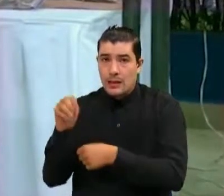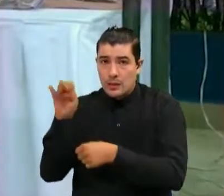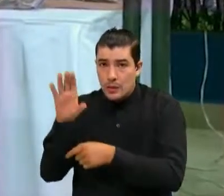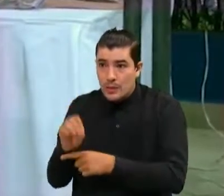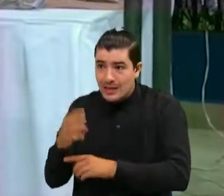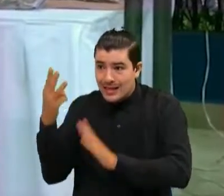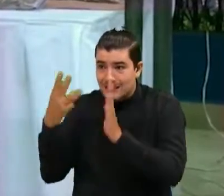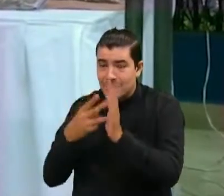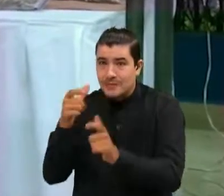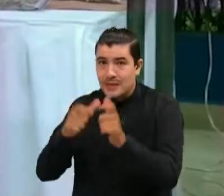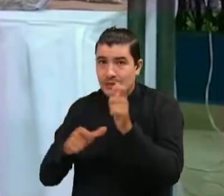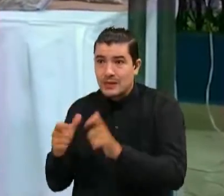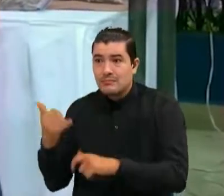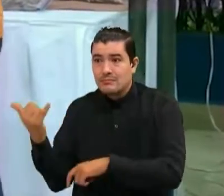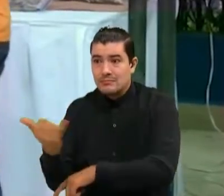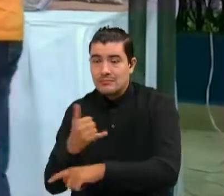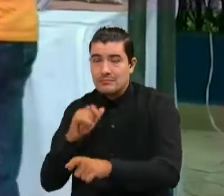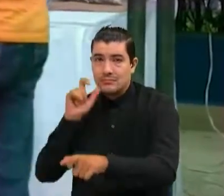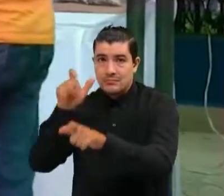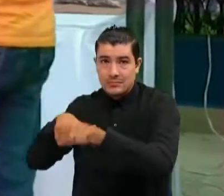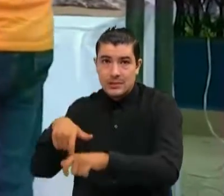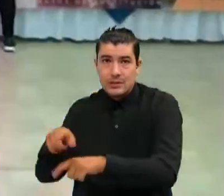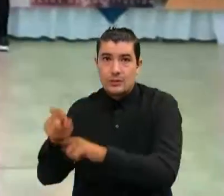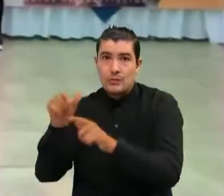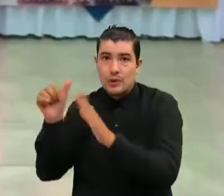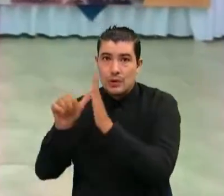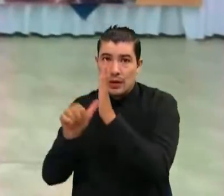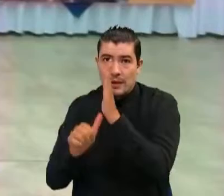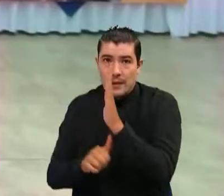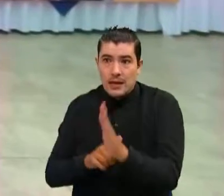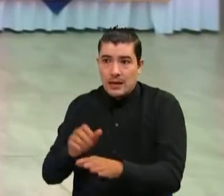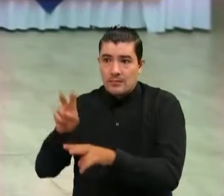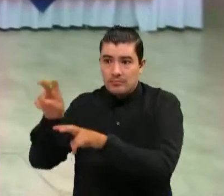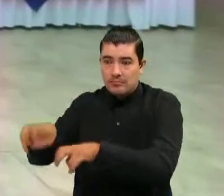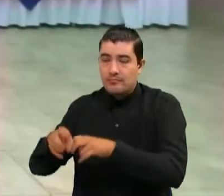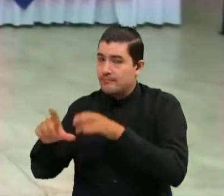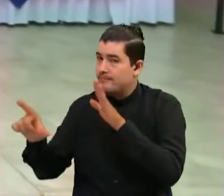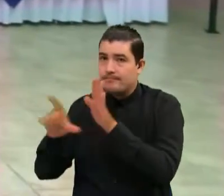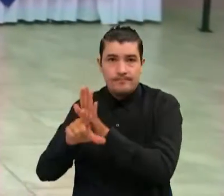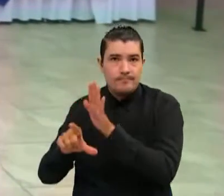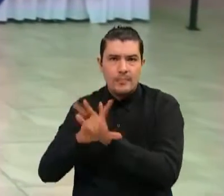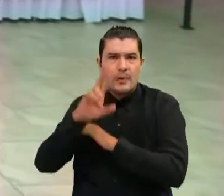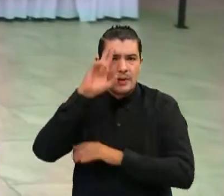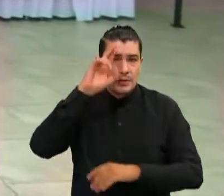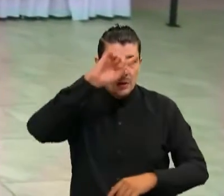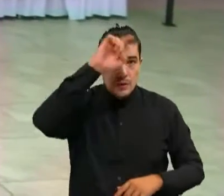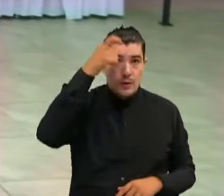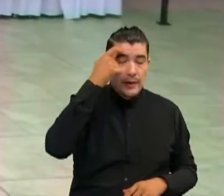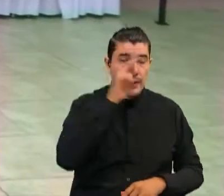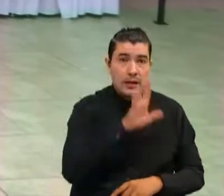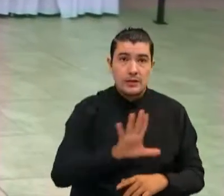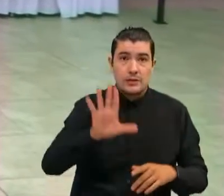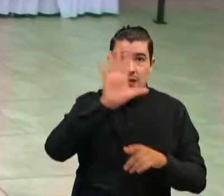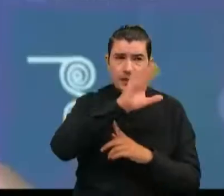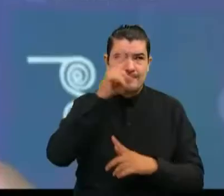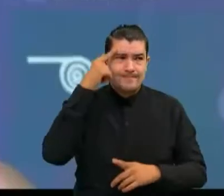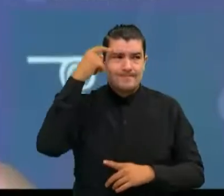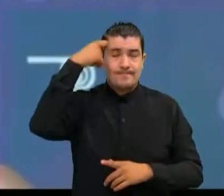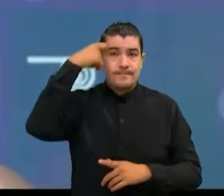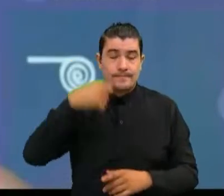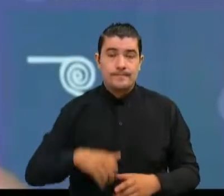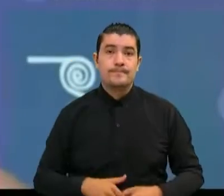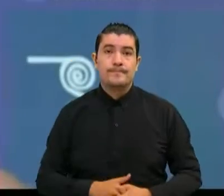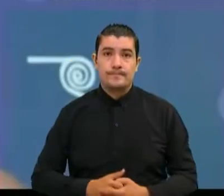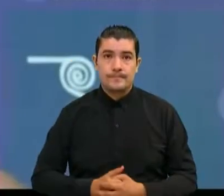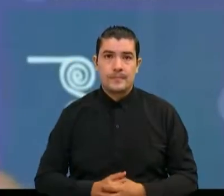vinculadas al programa. Un reto para el gobierno nacional. Por eso fue tan importante que el gobernador Serrano hubiera adoptado